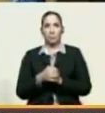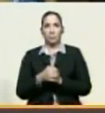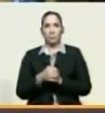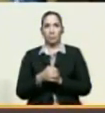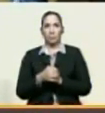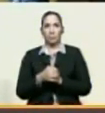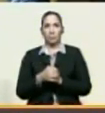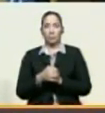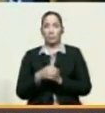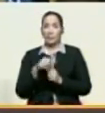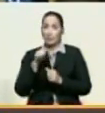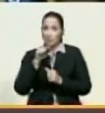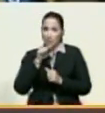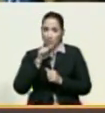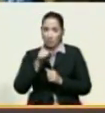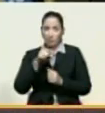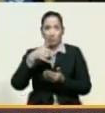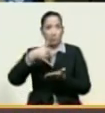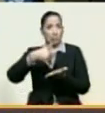una grave